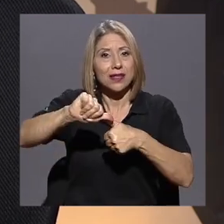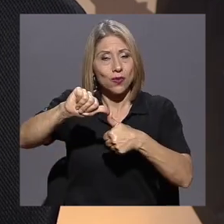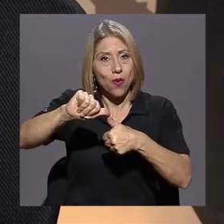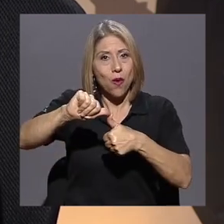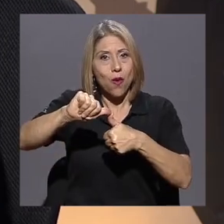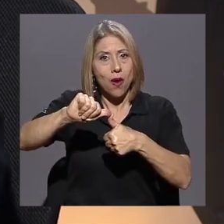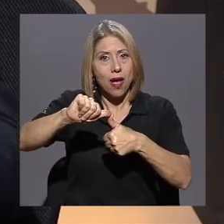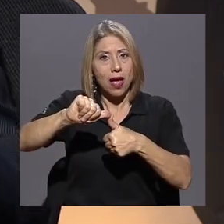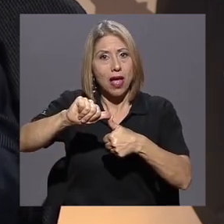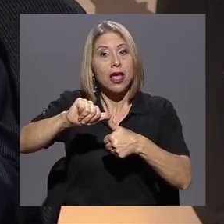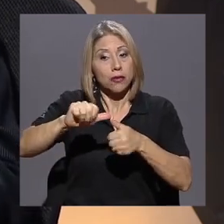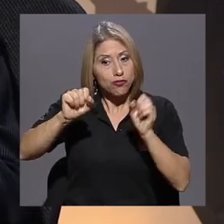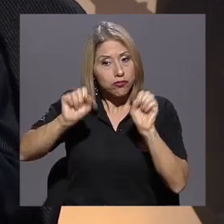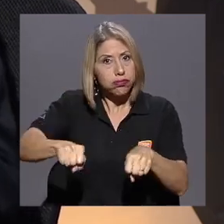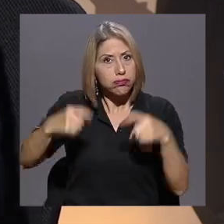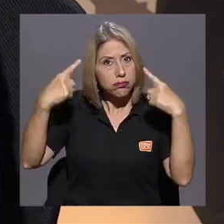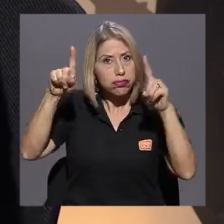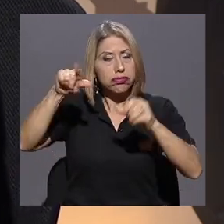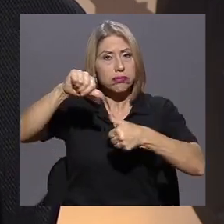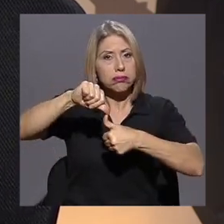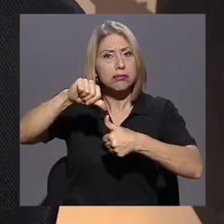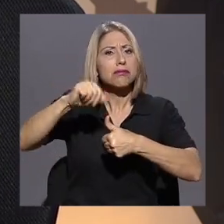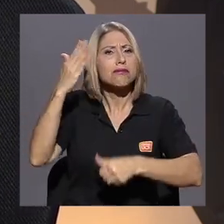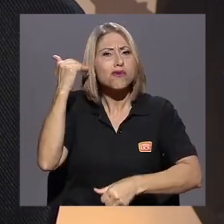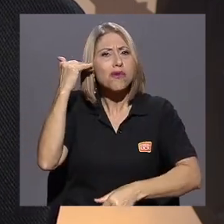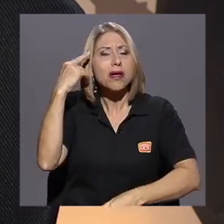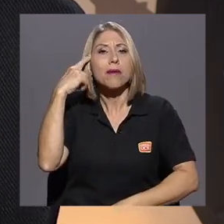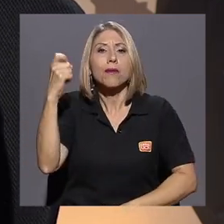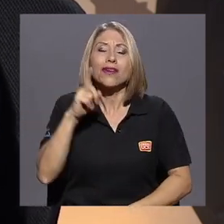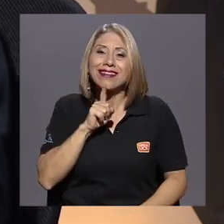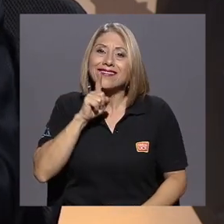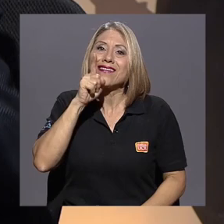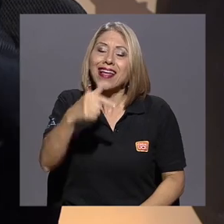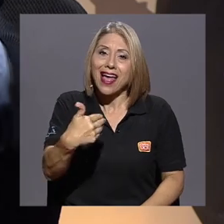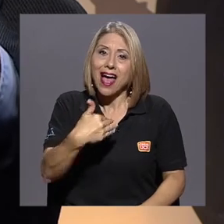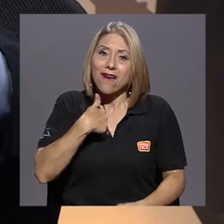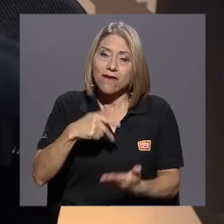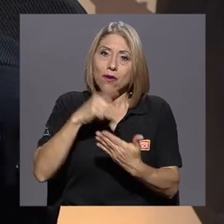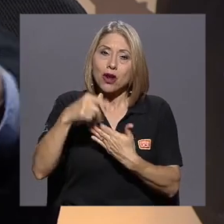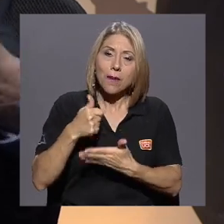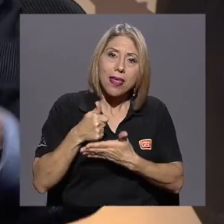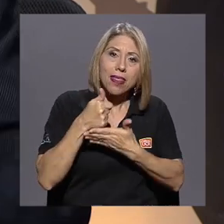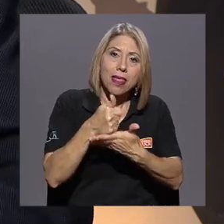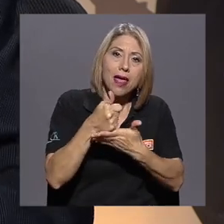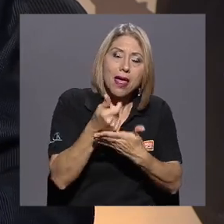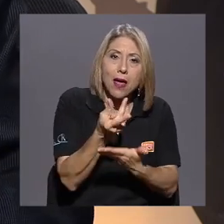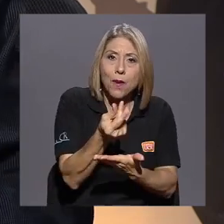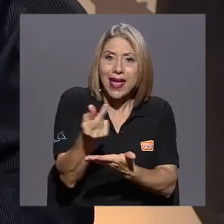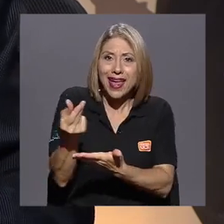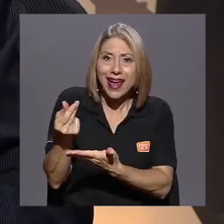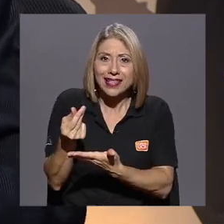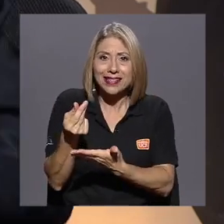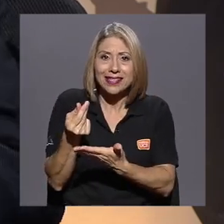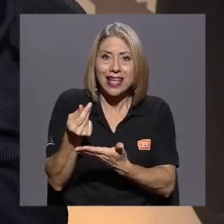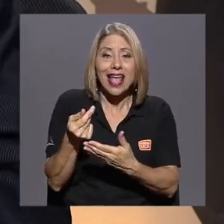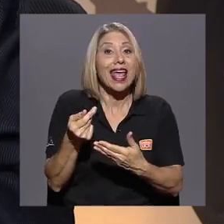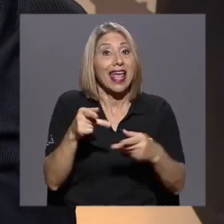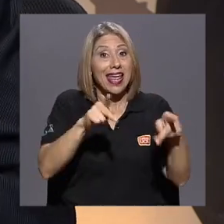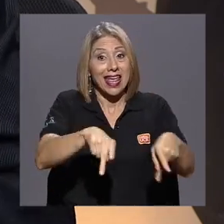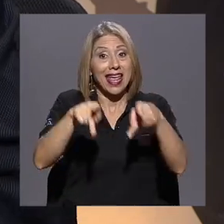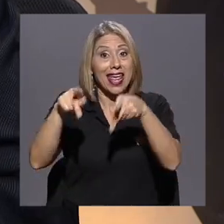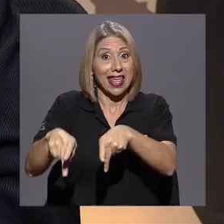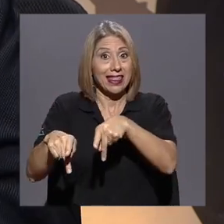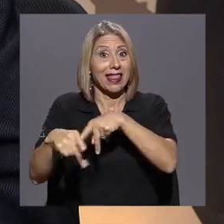Y fue posible que fuera centroamericana porque en realidad había un programa de becas que permitía que gente de los otros países de América Central pudiera